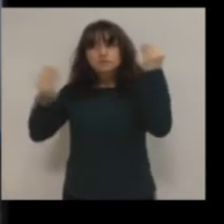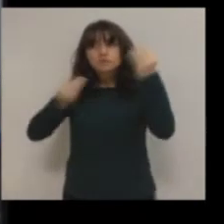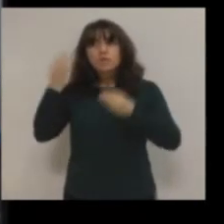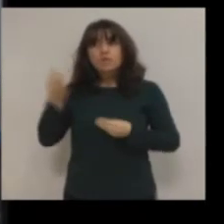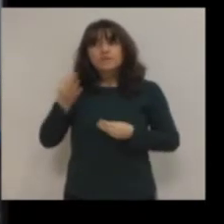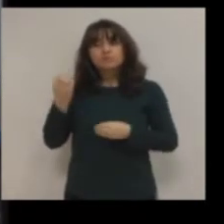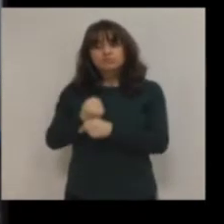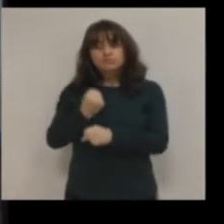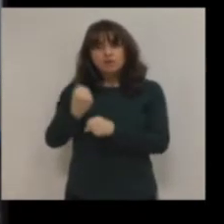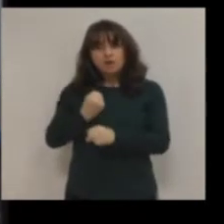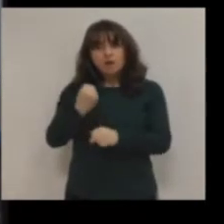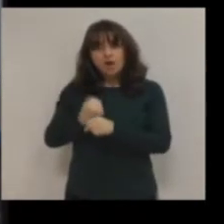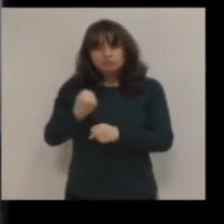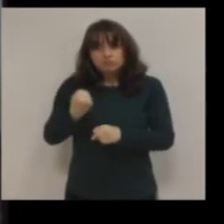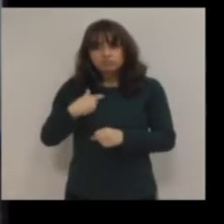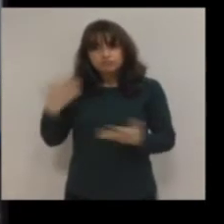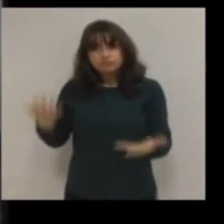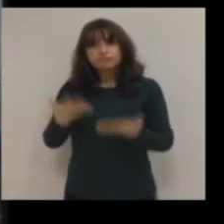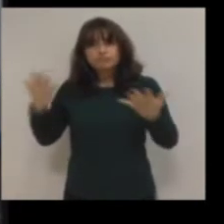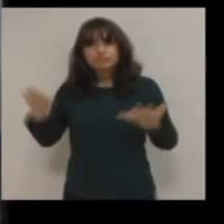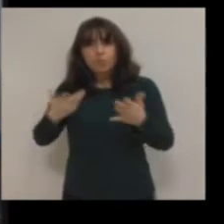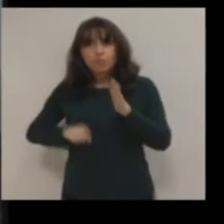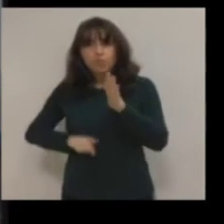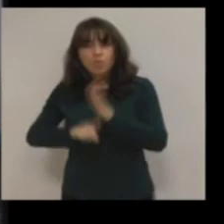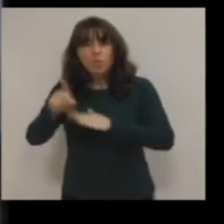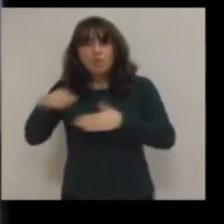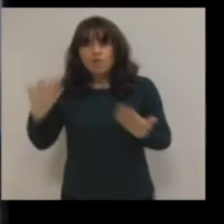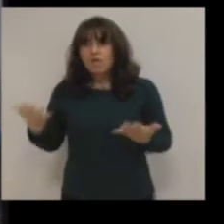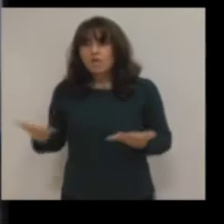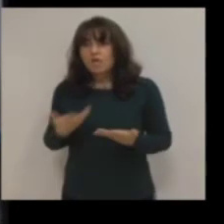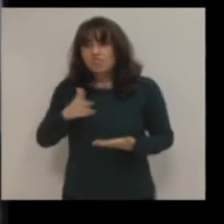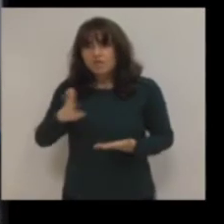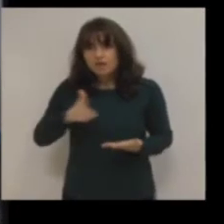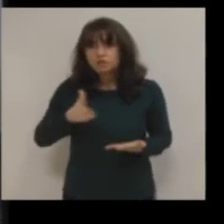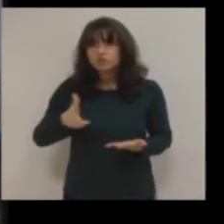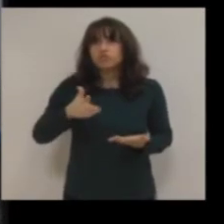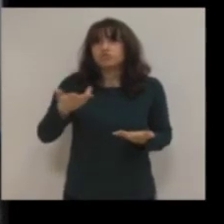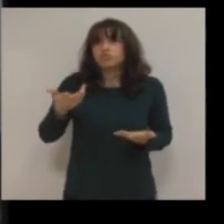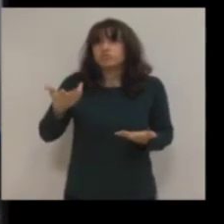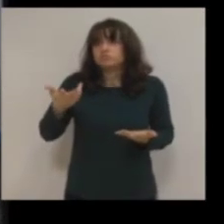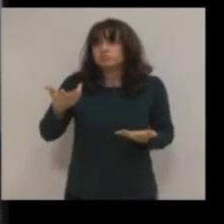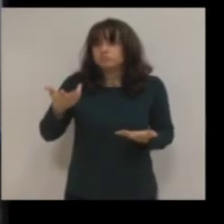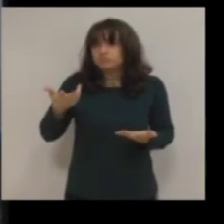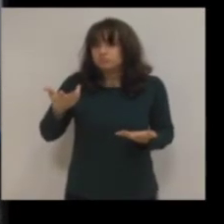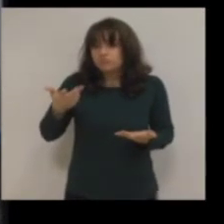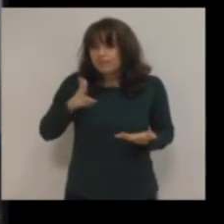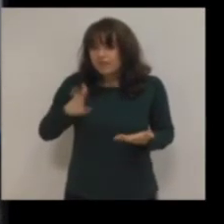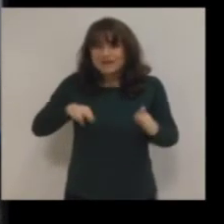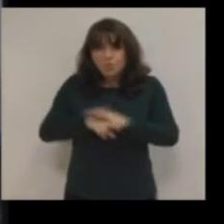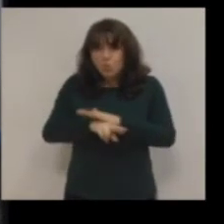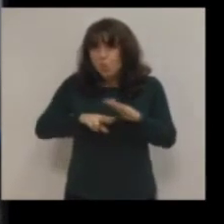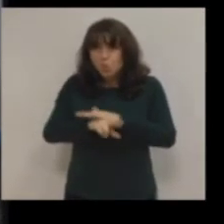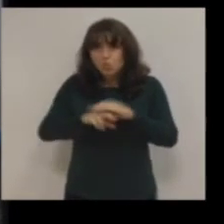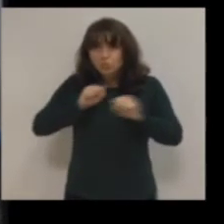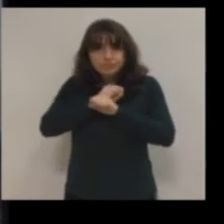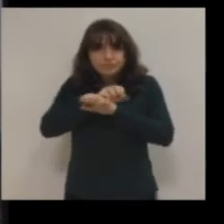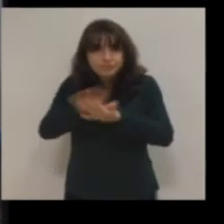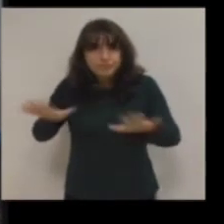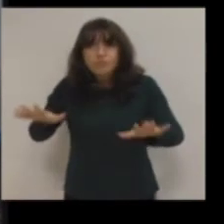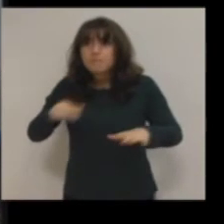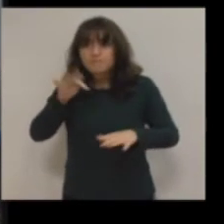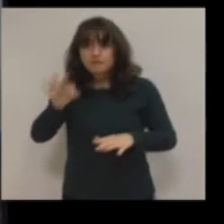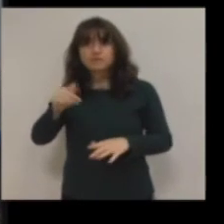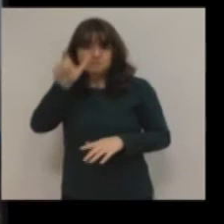hacer una labor mucho más proactiva en la difusión de los derechos y de los recursos que tienen las personas con